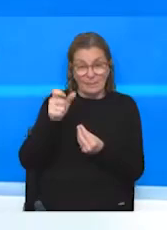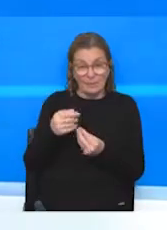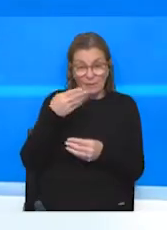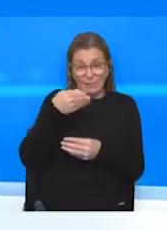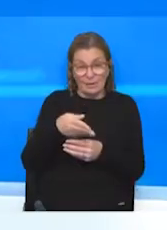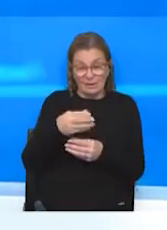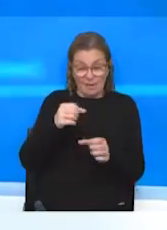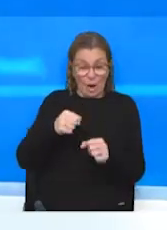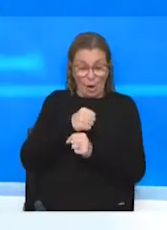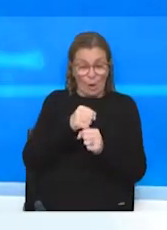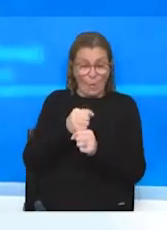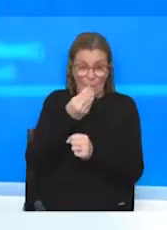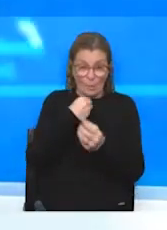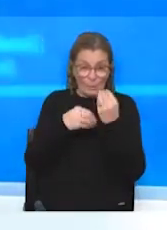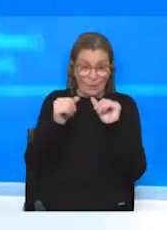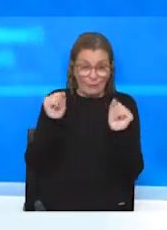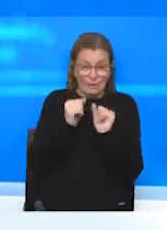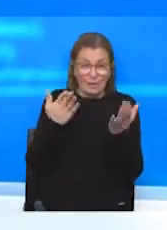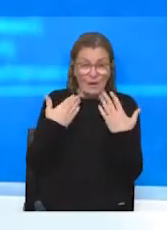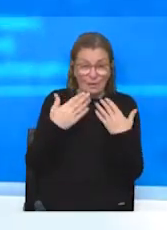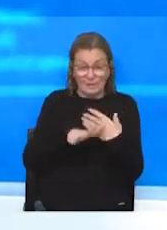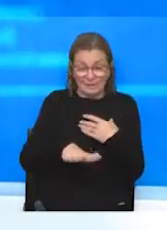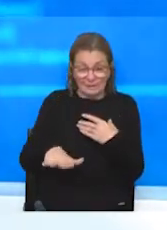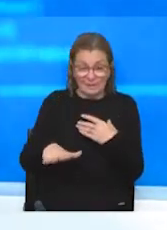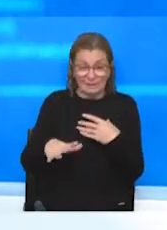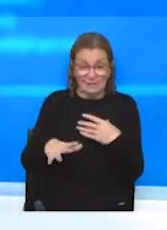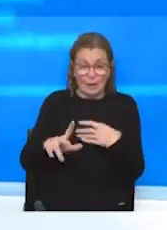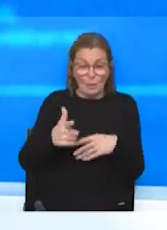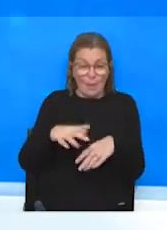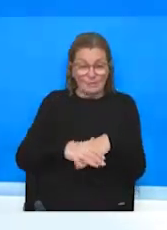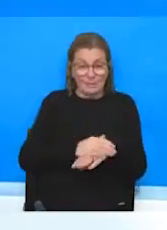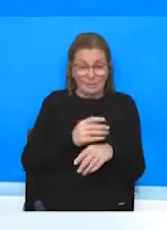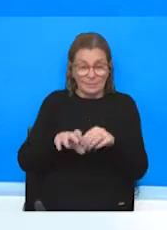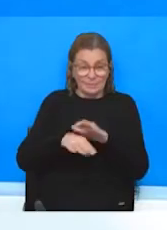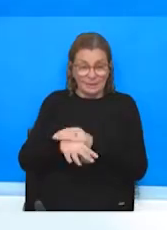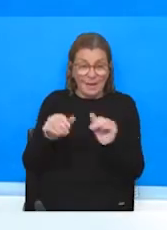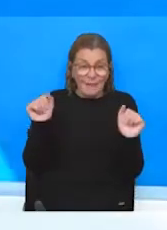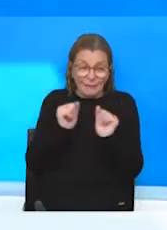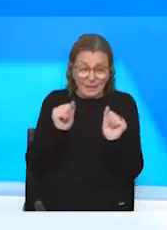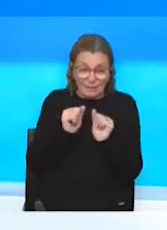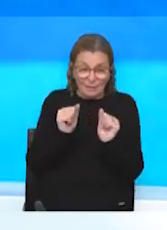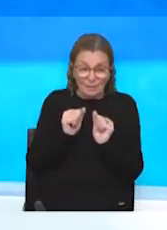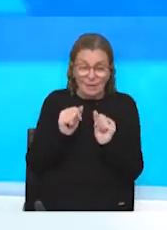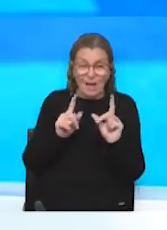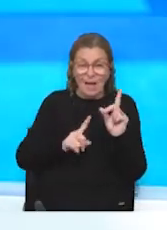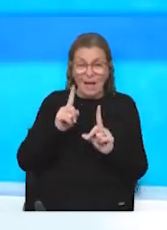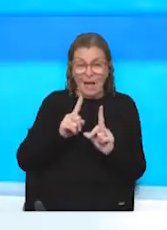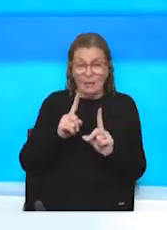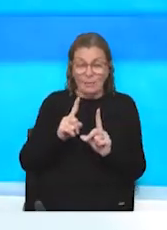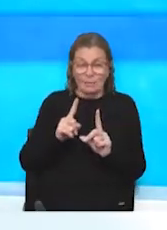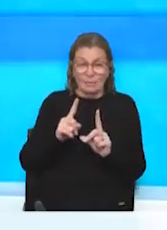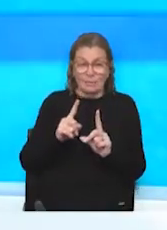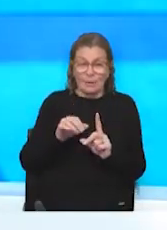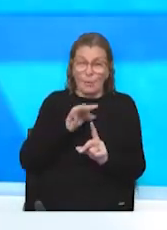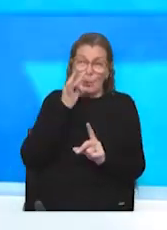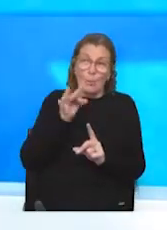comer una olla popular frío calor niño niña descalzo en invierno o sea es algo que era una cachetada por un